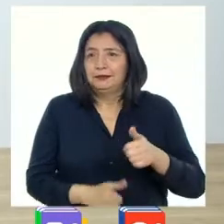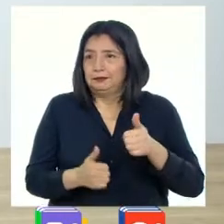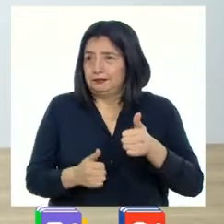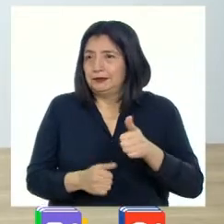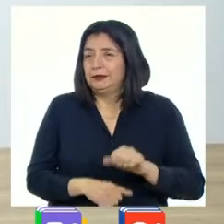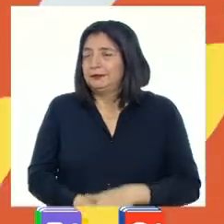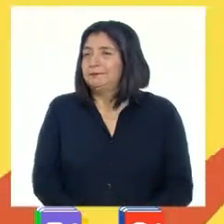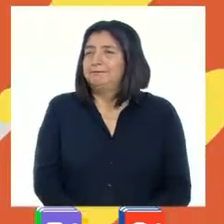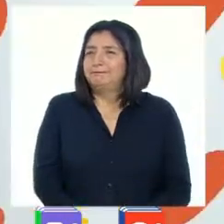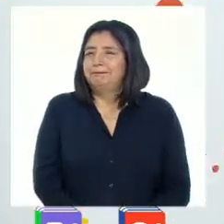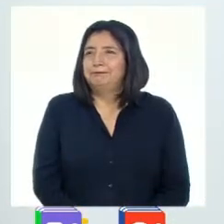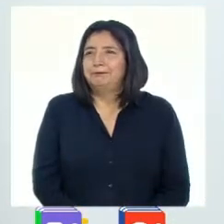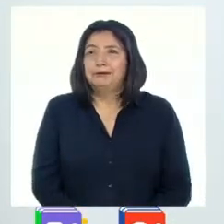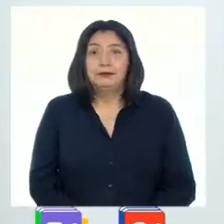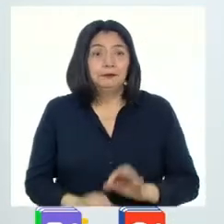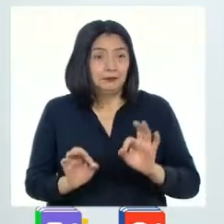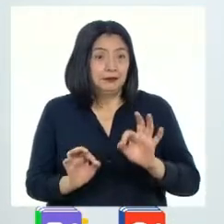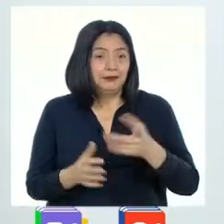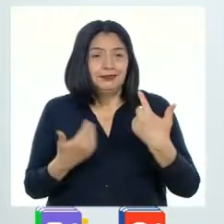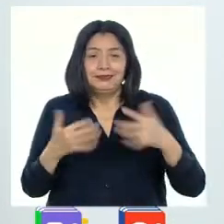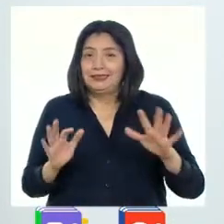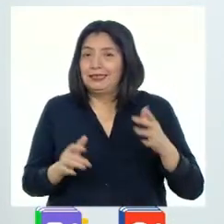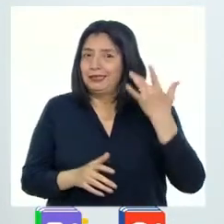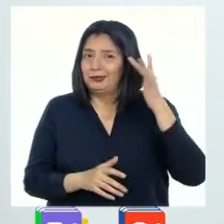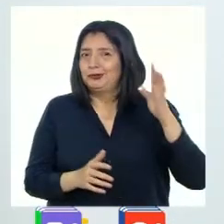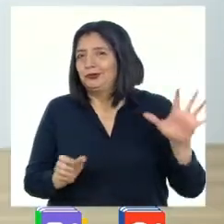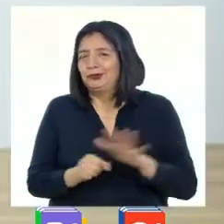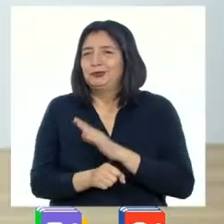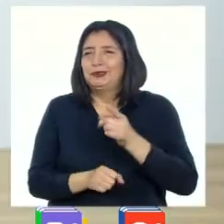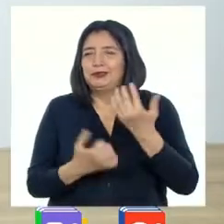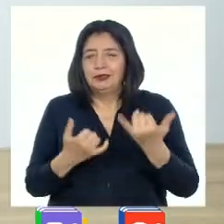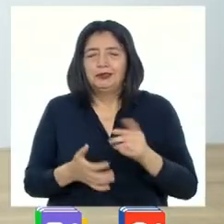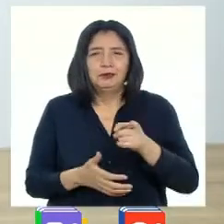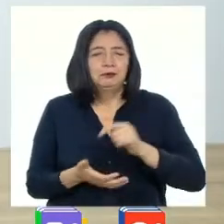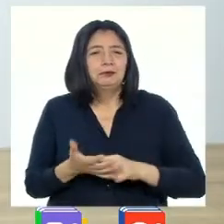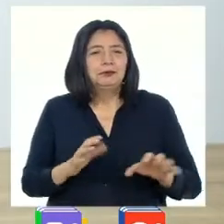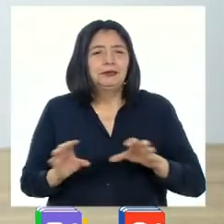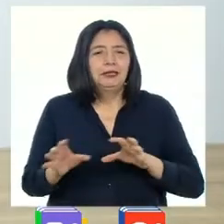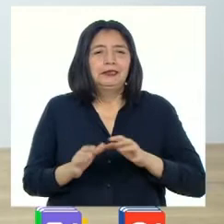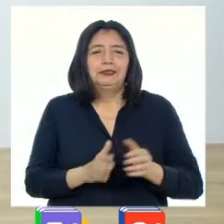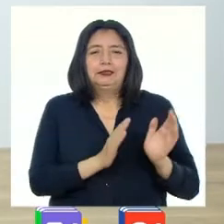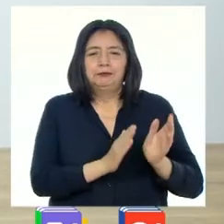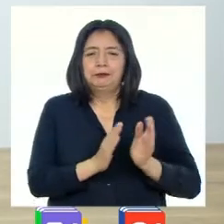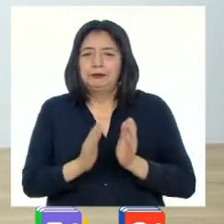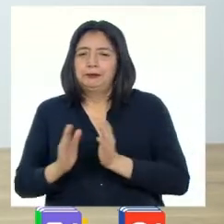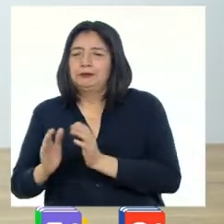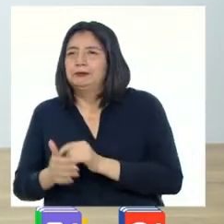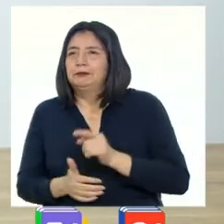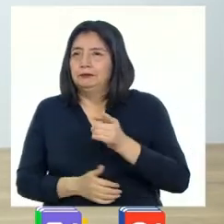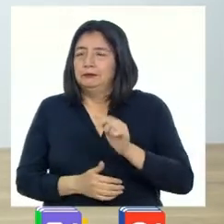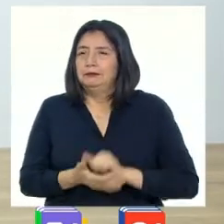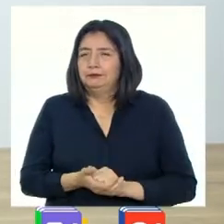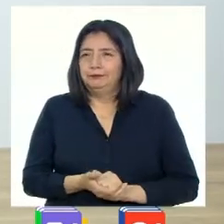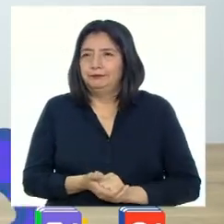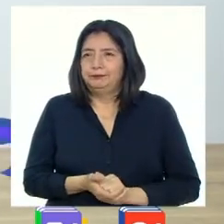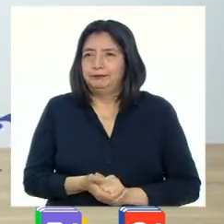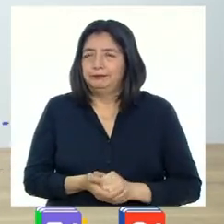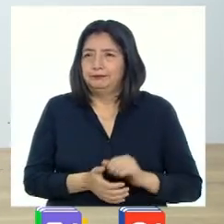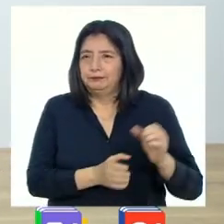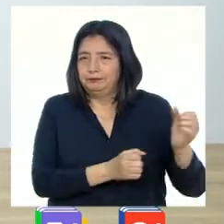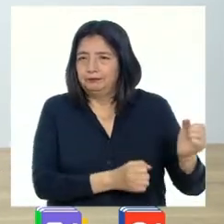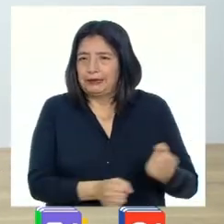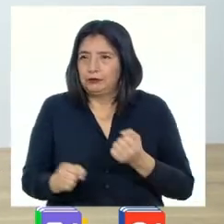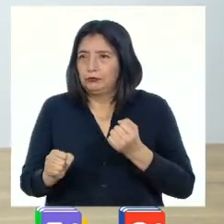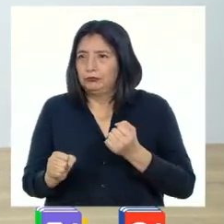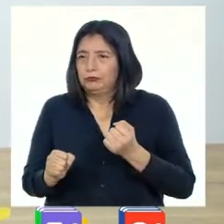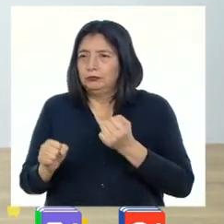es! ¡Eso es! ¡Muy bien! Tenemos todos los sonidos completos. Ahora sí vamos a armar nuestra secuencia. Entonces, barra